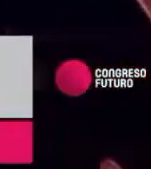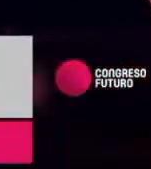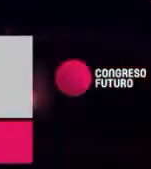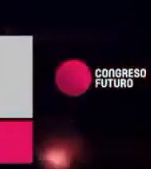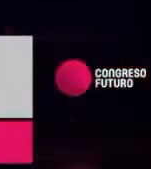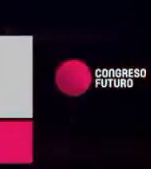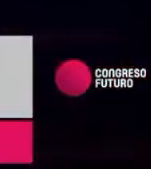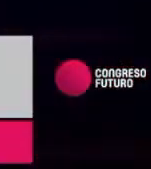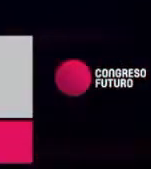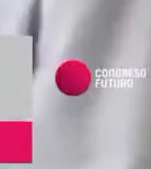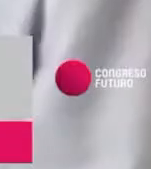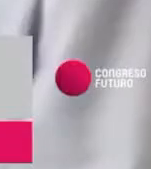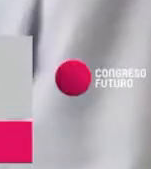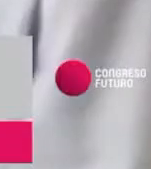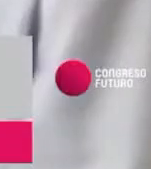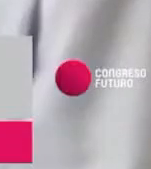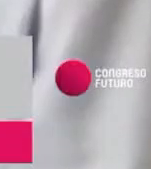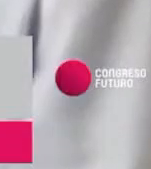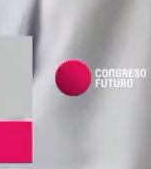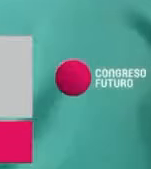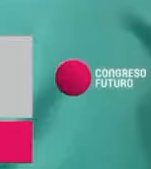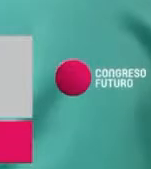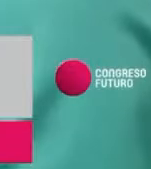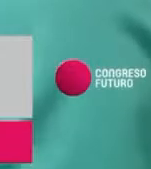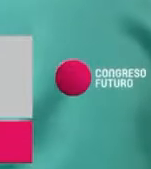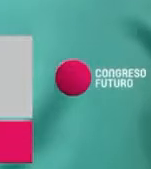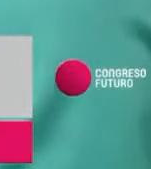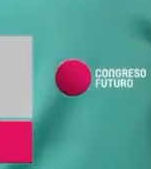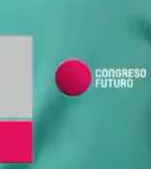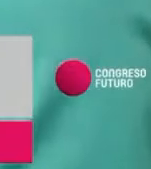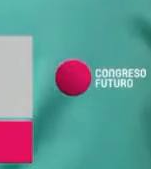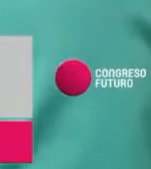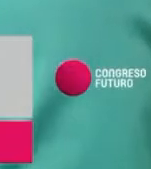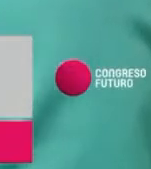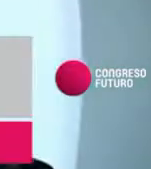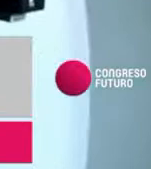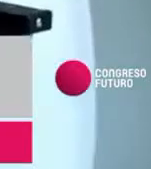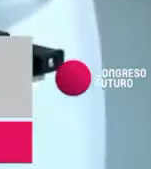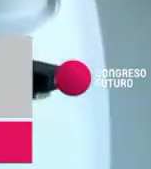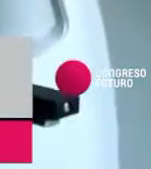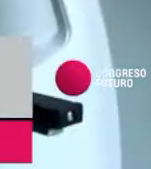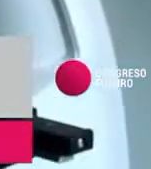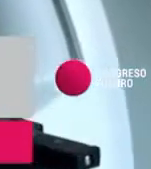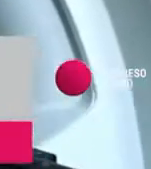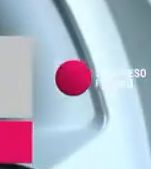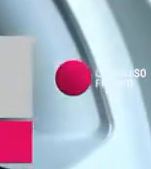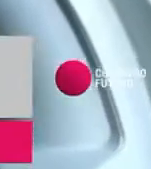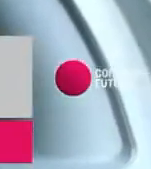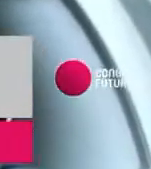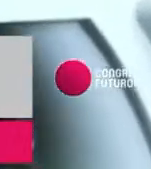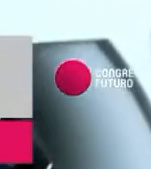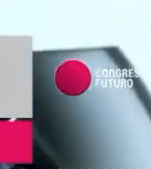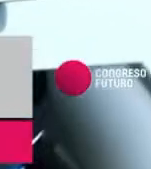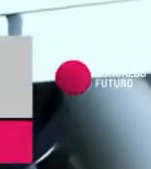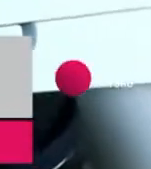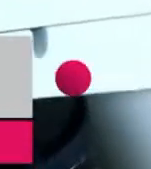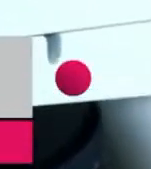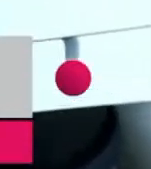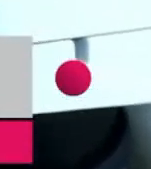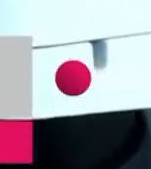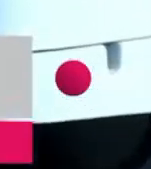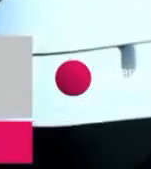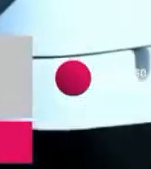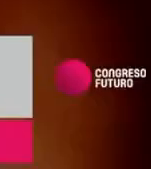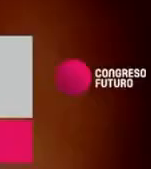cerebro, lo que ya representa un desafío para los investigadores, puesto que la depresión puede involucrar diferentes áreas del